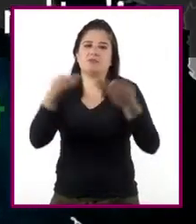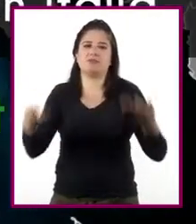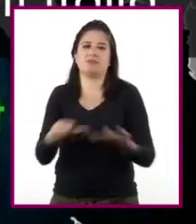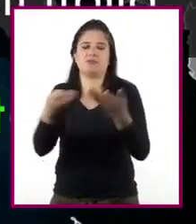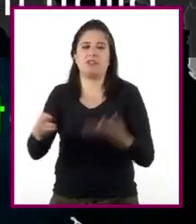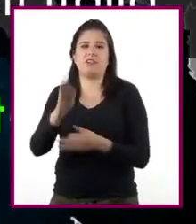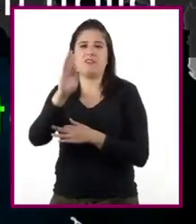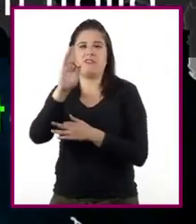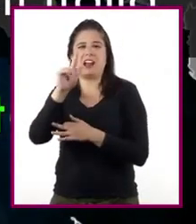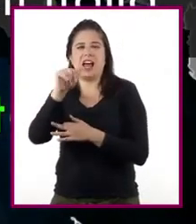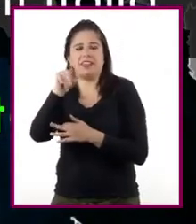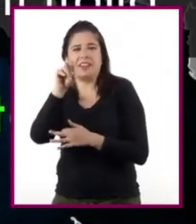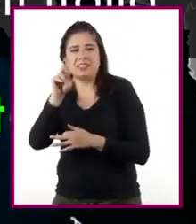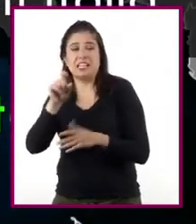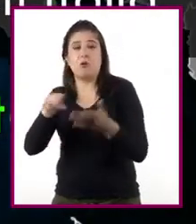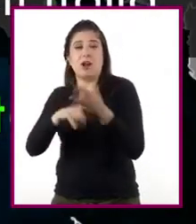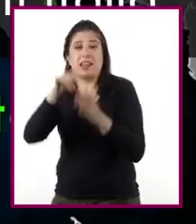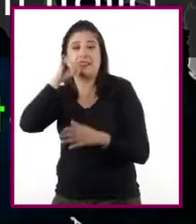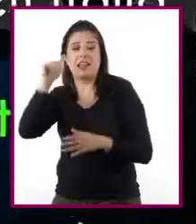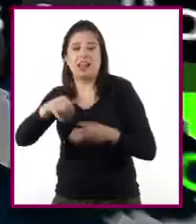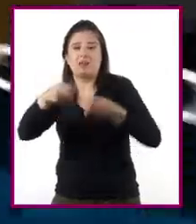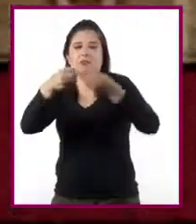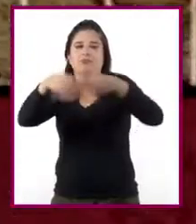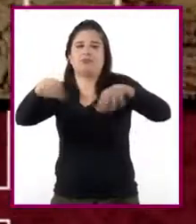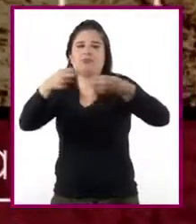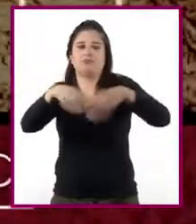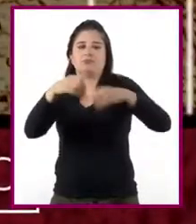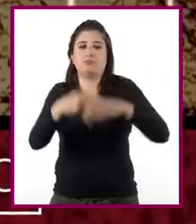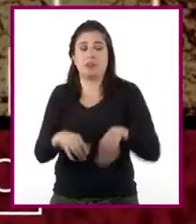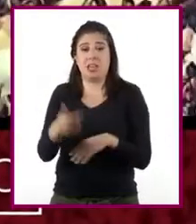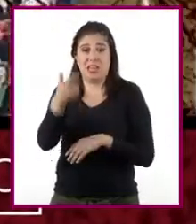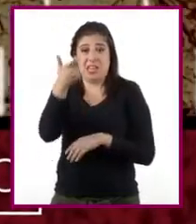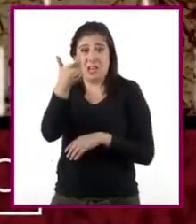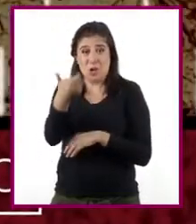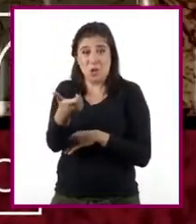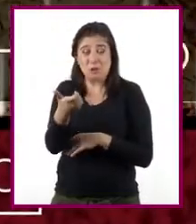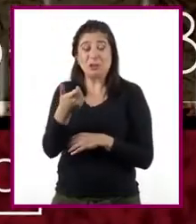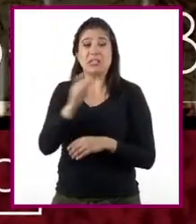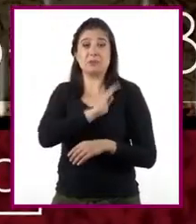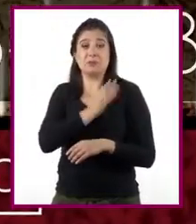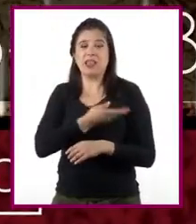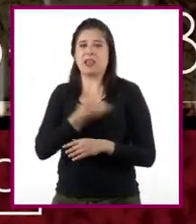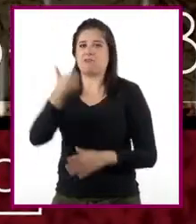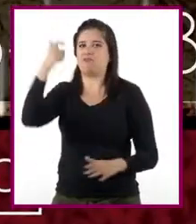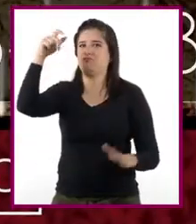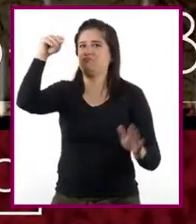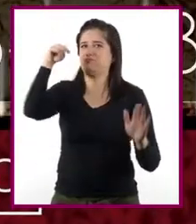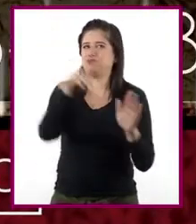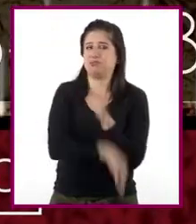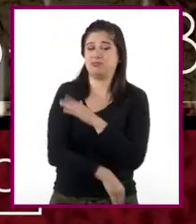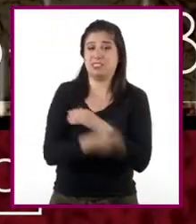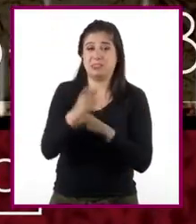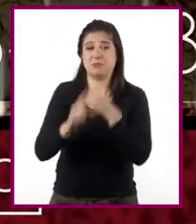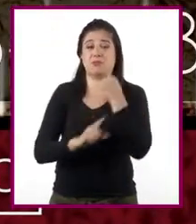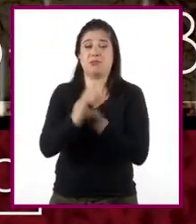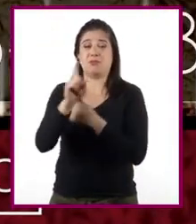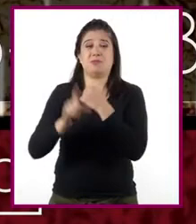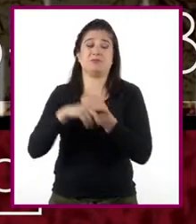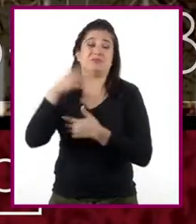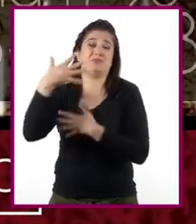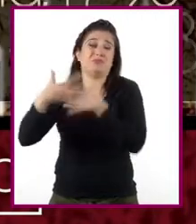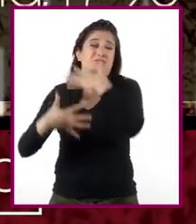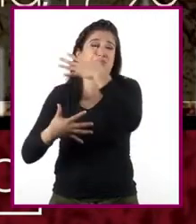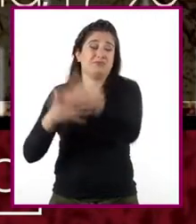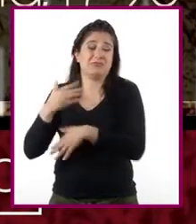Flandes y otros en Italia. La economía española quedó afectada y se agudizó en la segunda mitad del